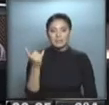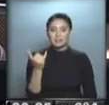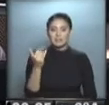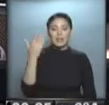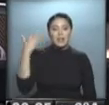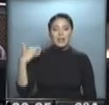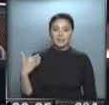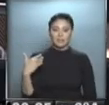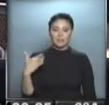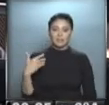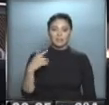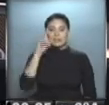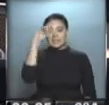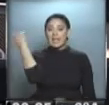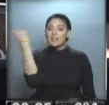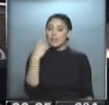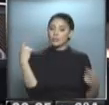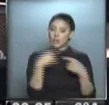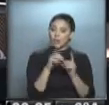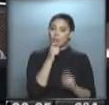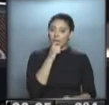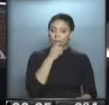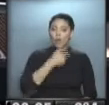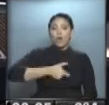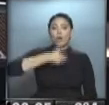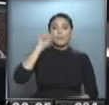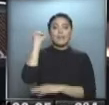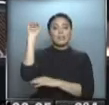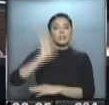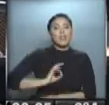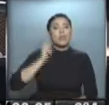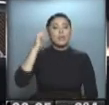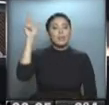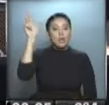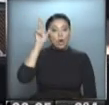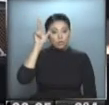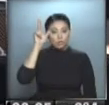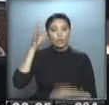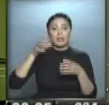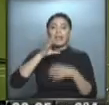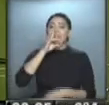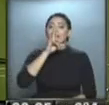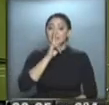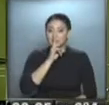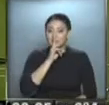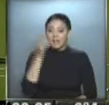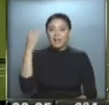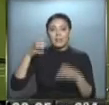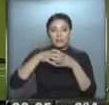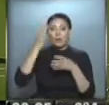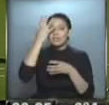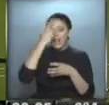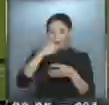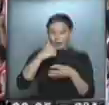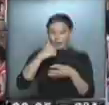antecedentes internacionales en el caso de la Copa Libertadores de 2008 con aquel gran golpe que dio Ramón Díaz cuando era entrenador de San Lorenzo